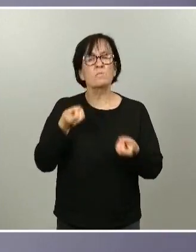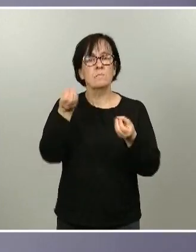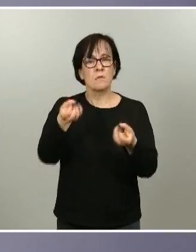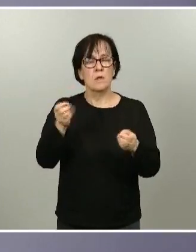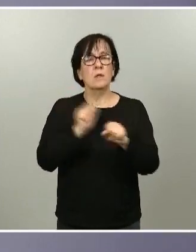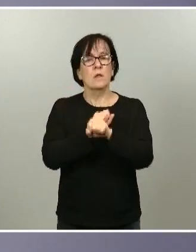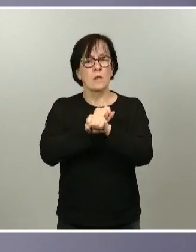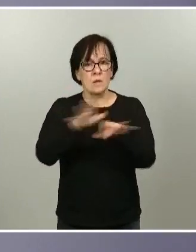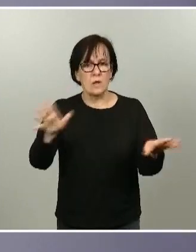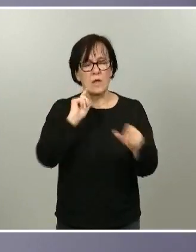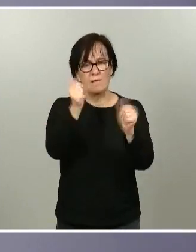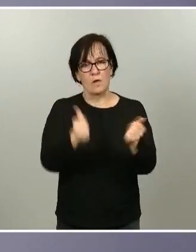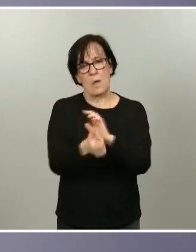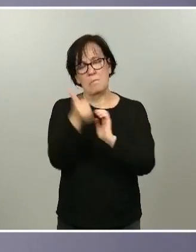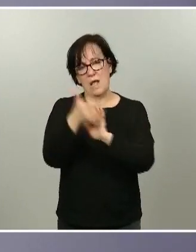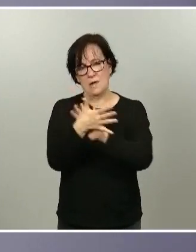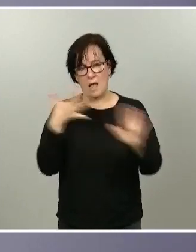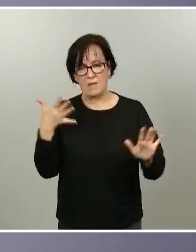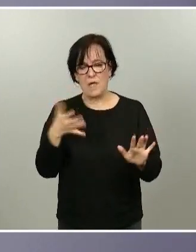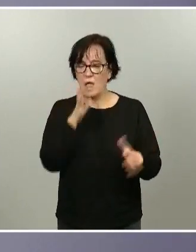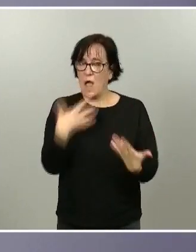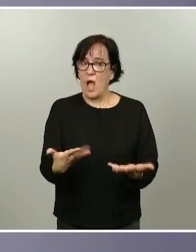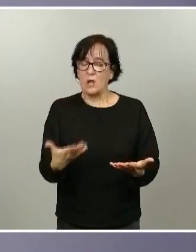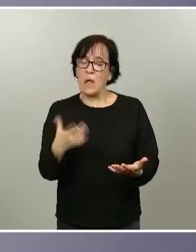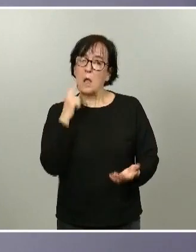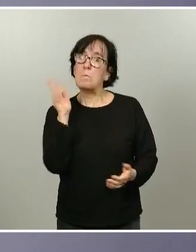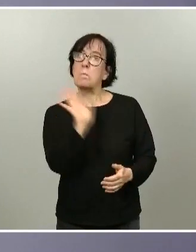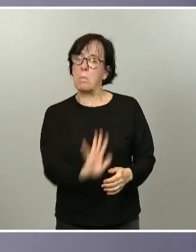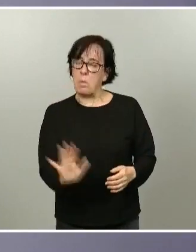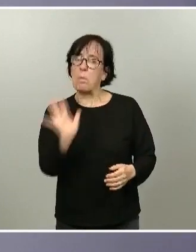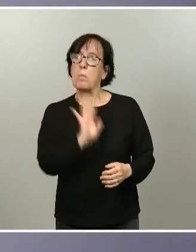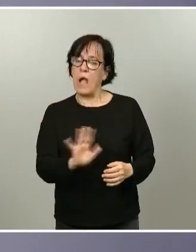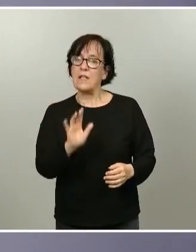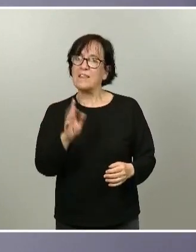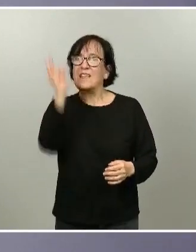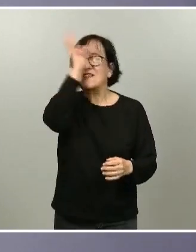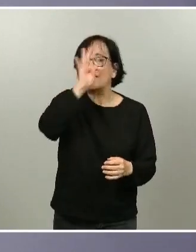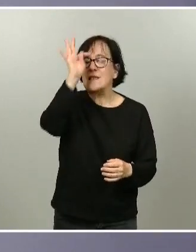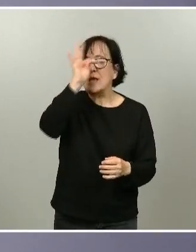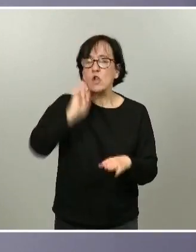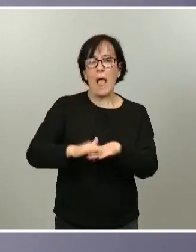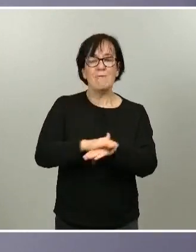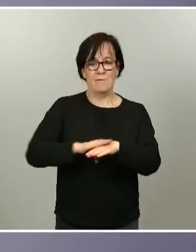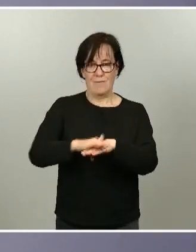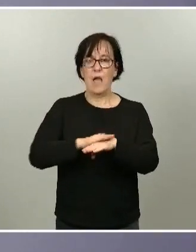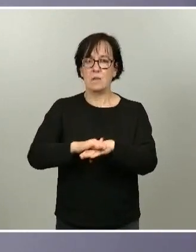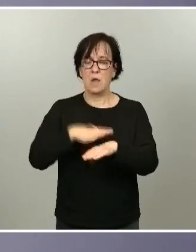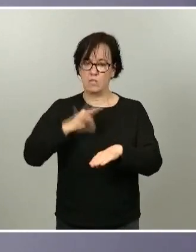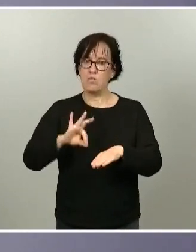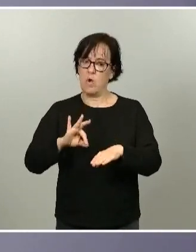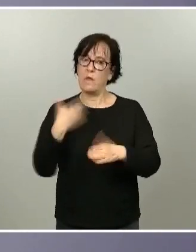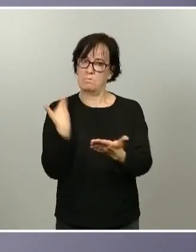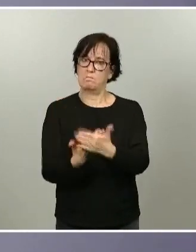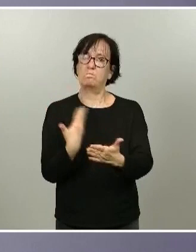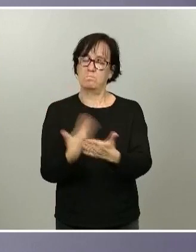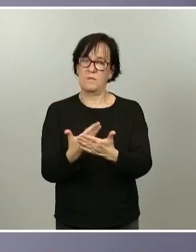de la forma más rápida posible. Ahora mismo sí que parece ser que la hipótesis tiene una base que podría ser sólida, pero las